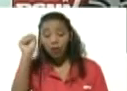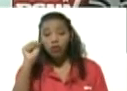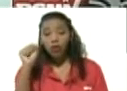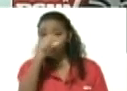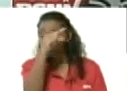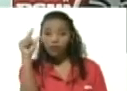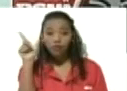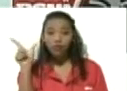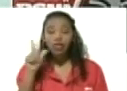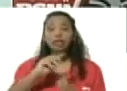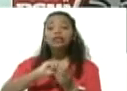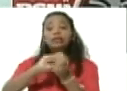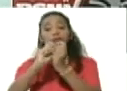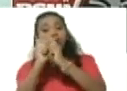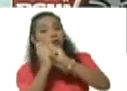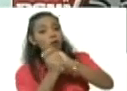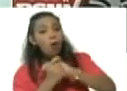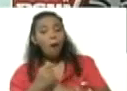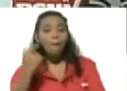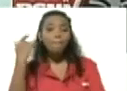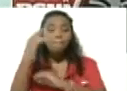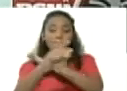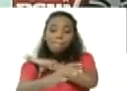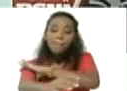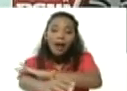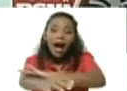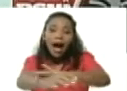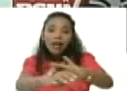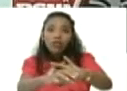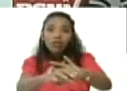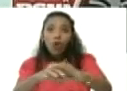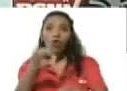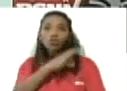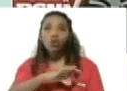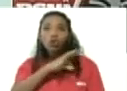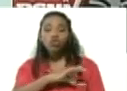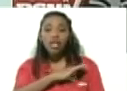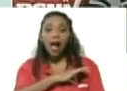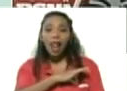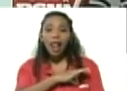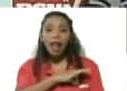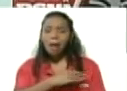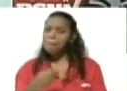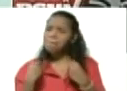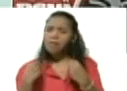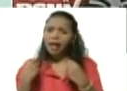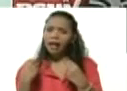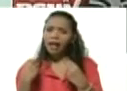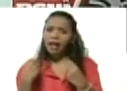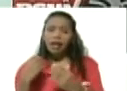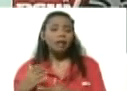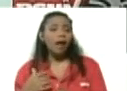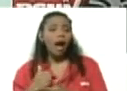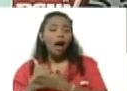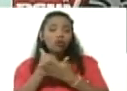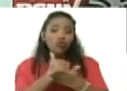se convierta en un brazo de llegar, un brazo social, para que la misión